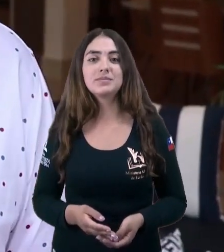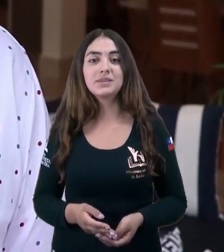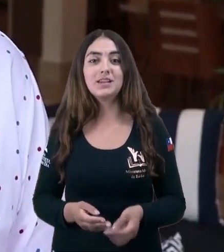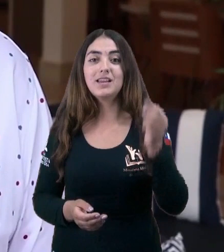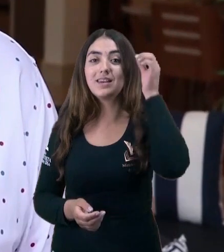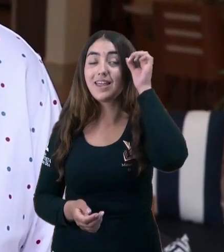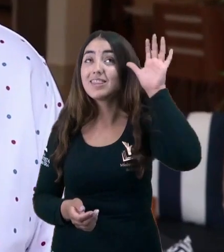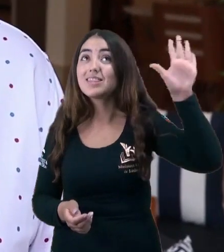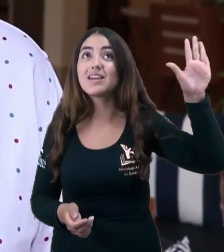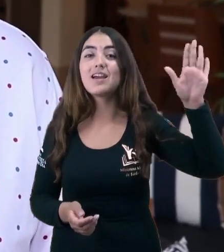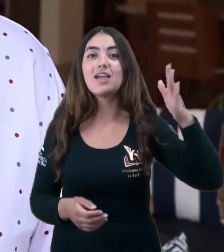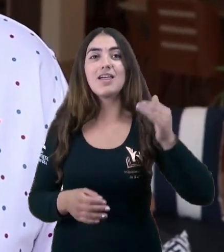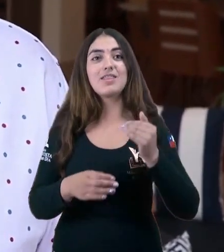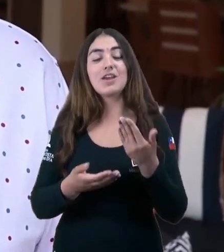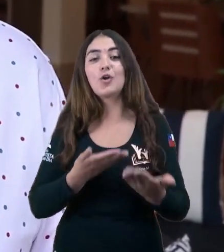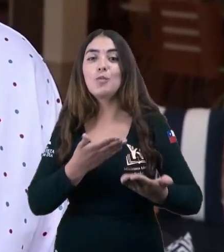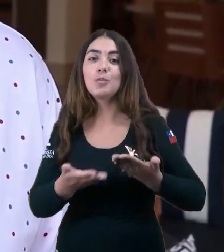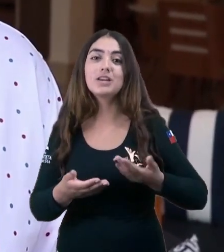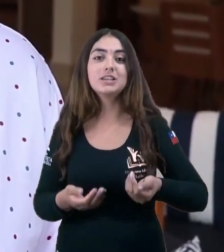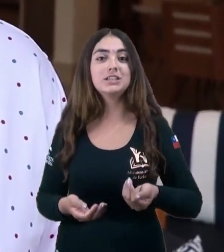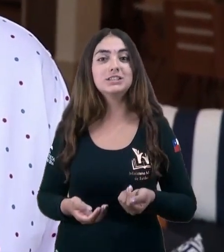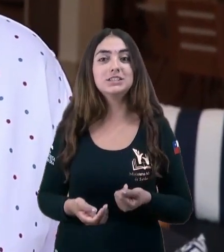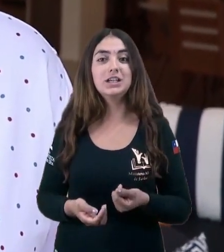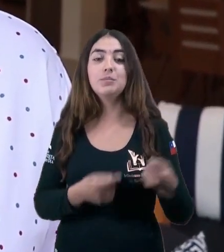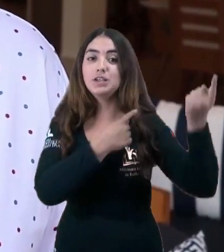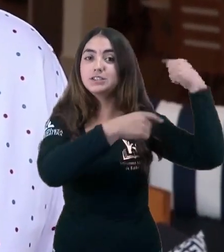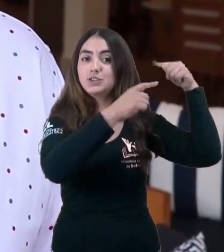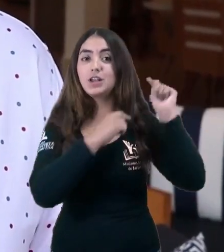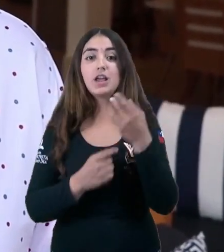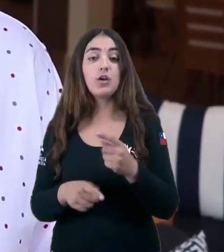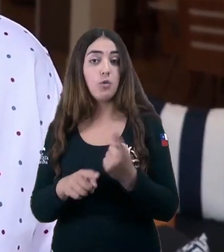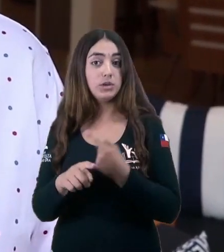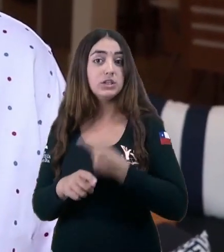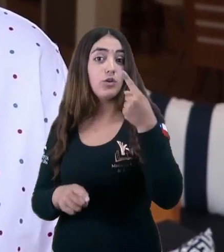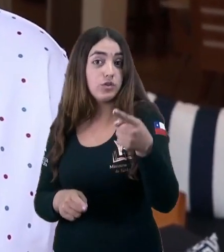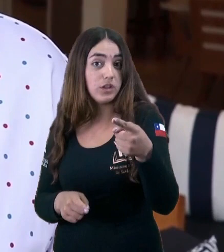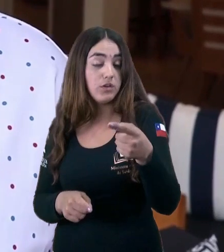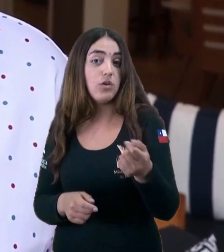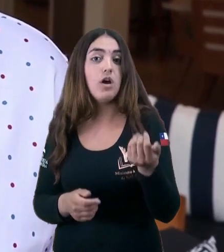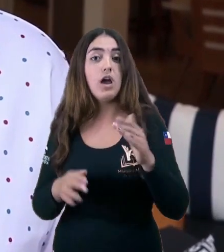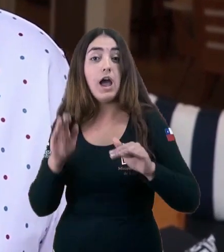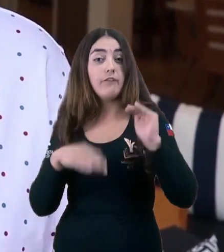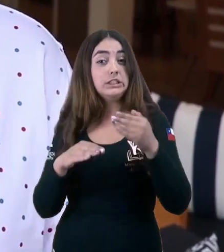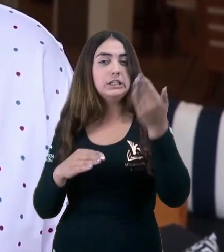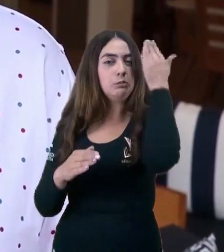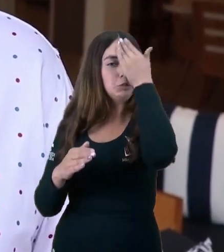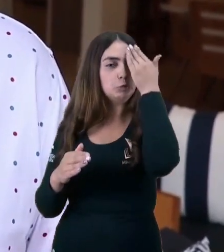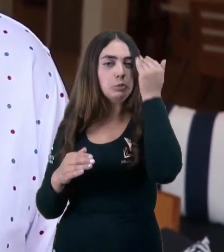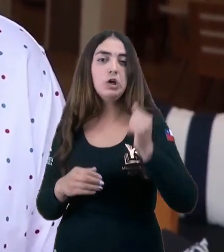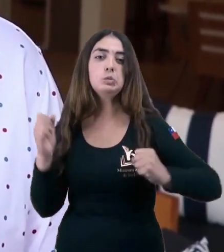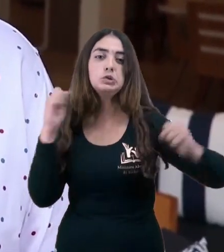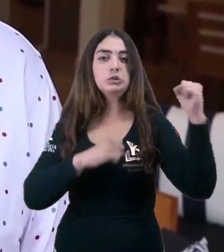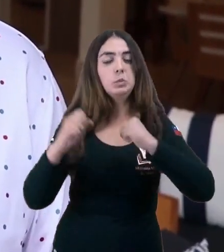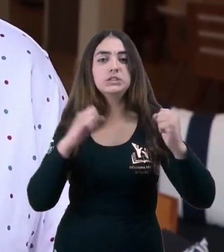La idea de compartir mi experiencia es hablar contigo que también eres emprendedor, que a veces estás preocupado porque tu